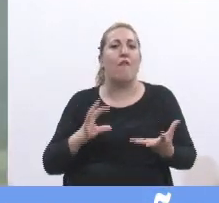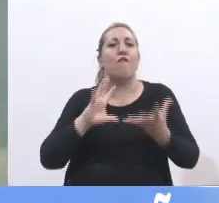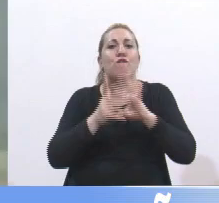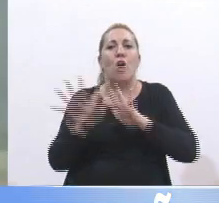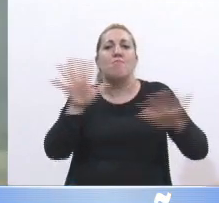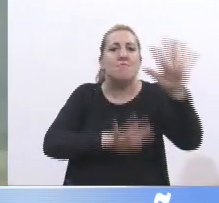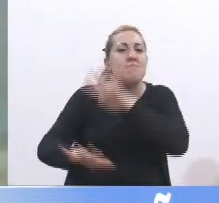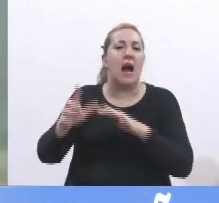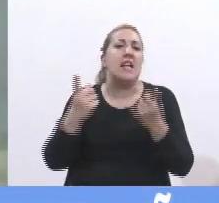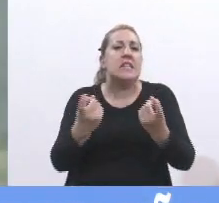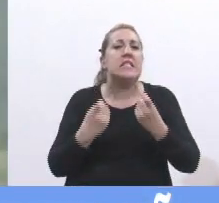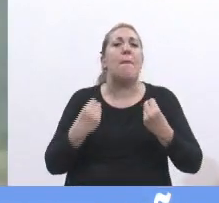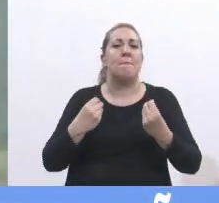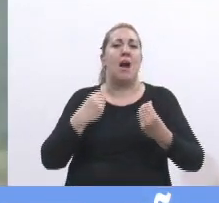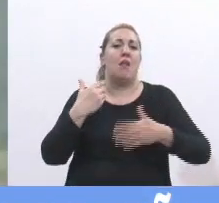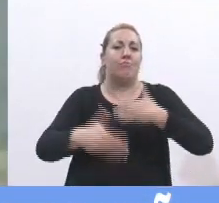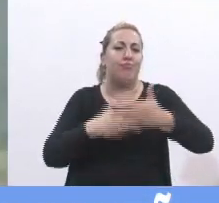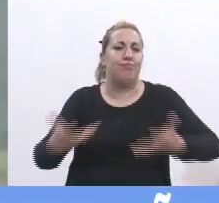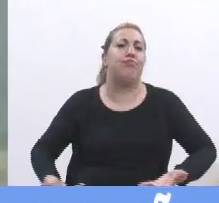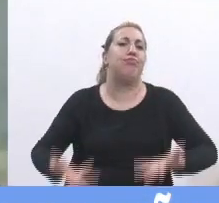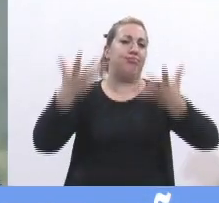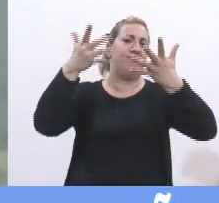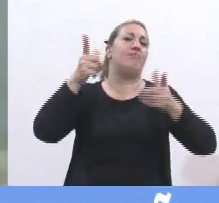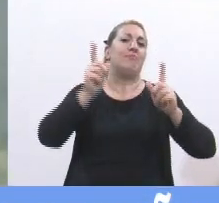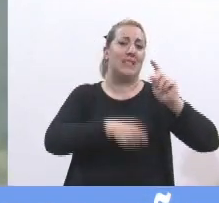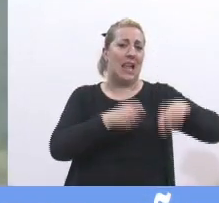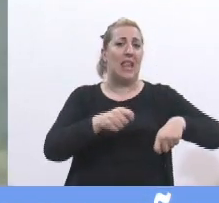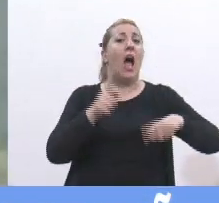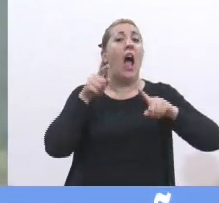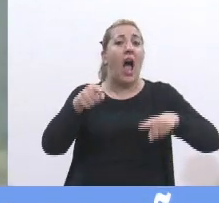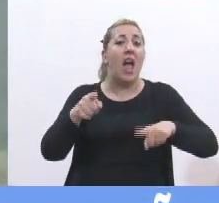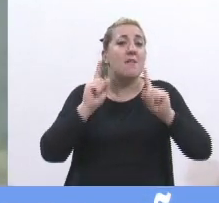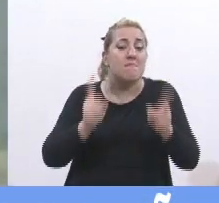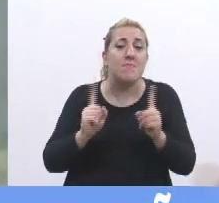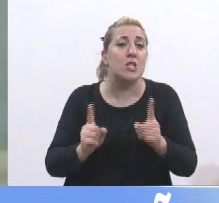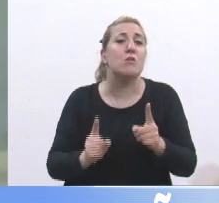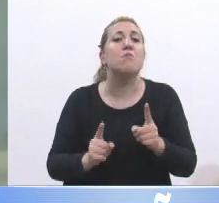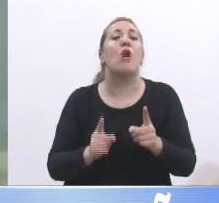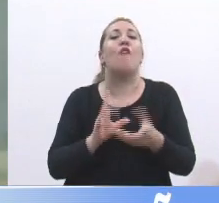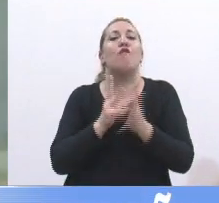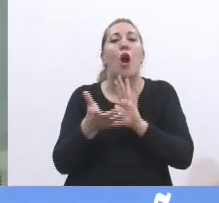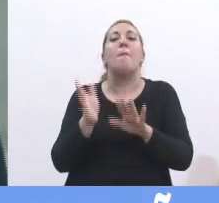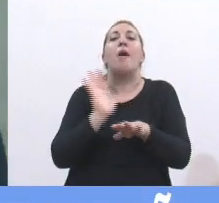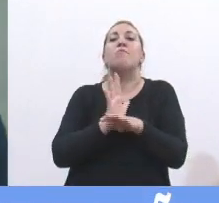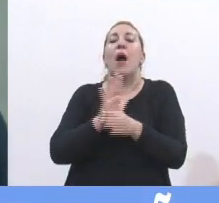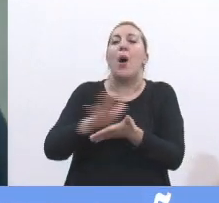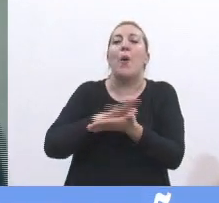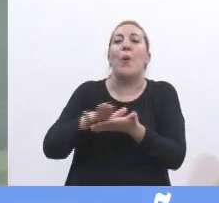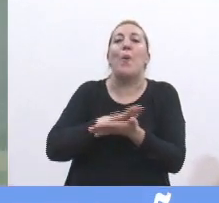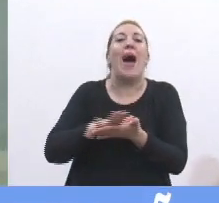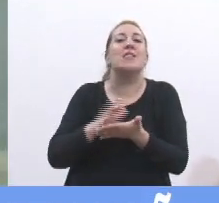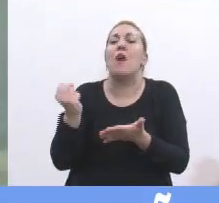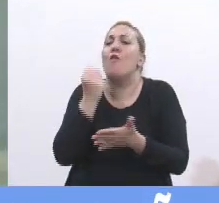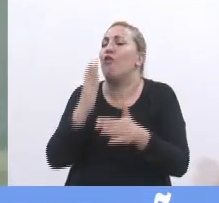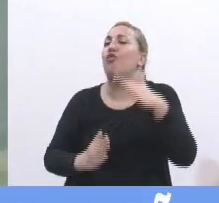para el crecimiento y el desarrollo de Santiago del Estero. Y ahí plantamos la base fundamental de un proyecto